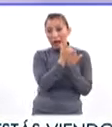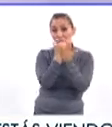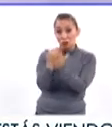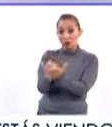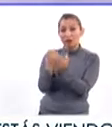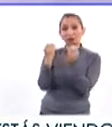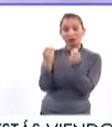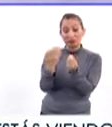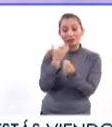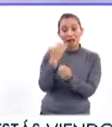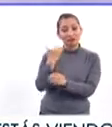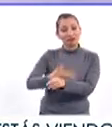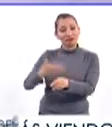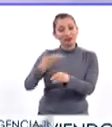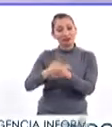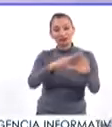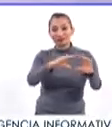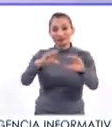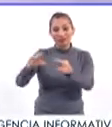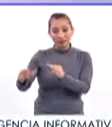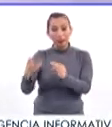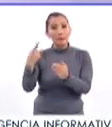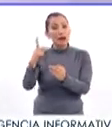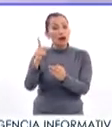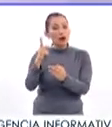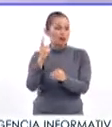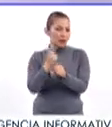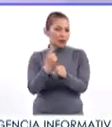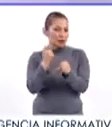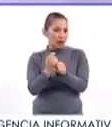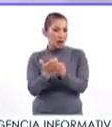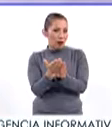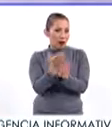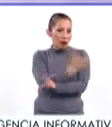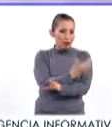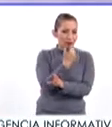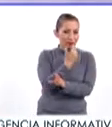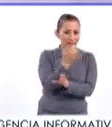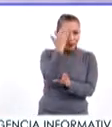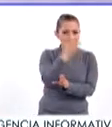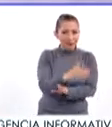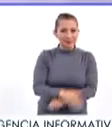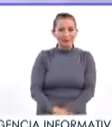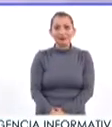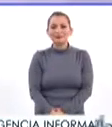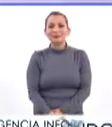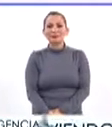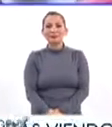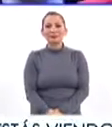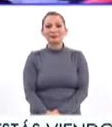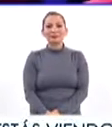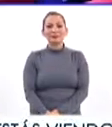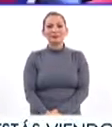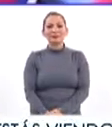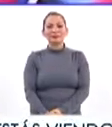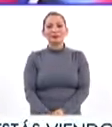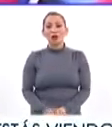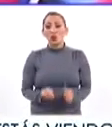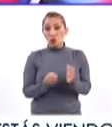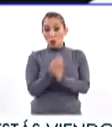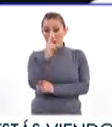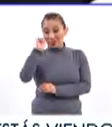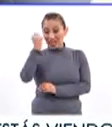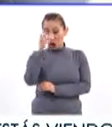formar parte del proceso de enseñanza, pero para ello hay que estar muy bien informados. Las